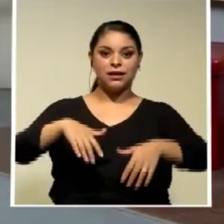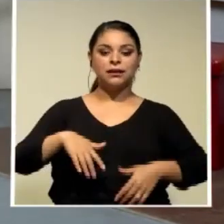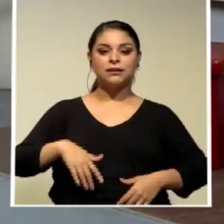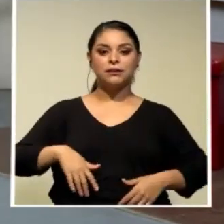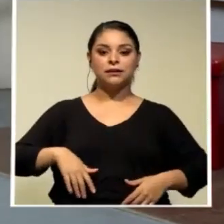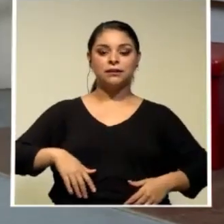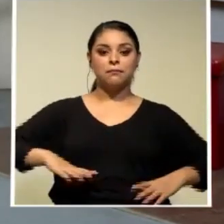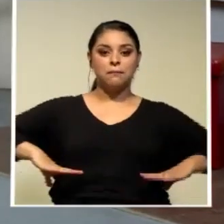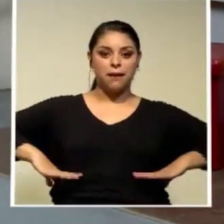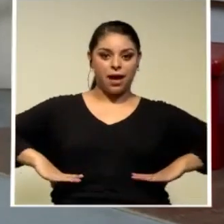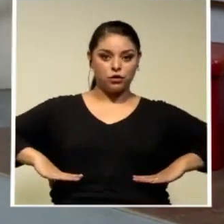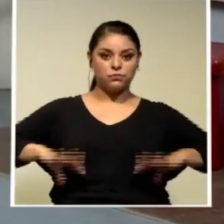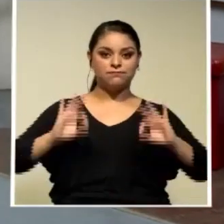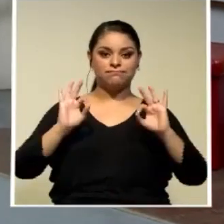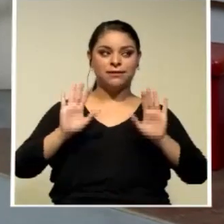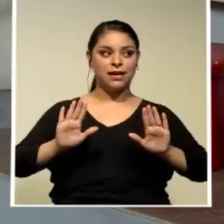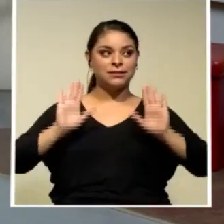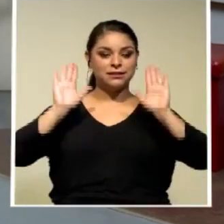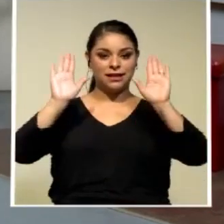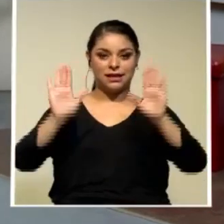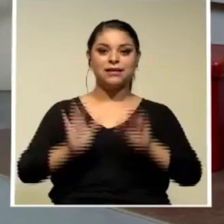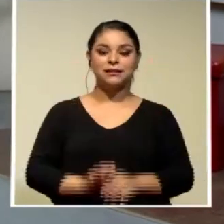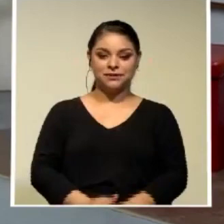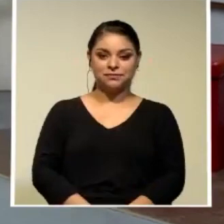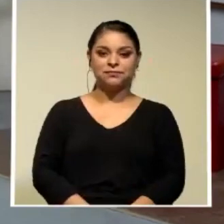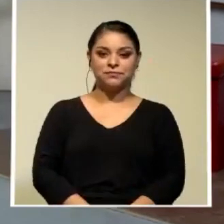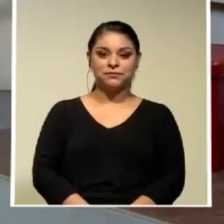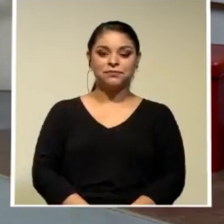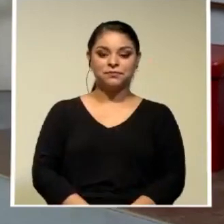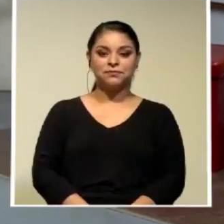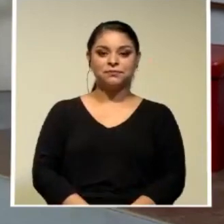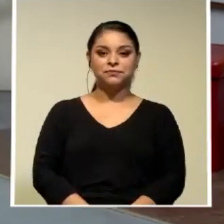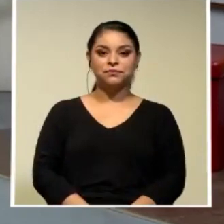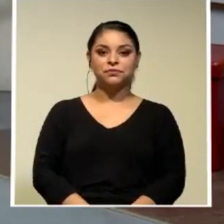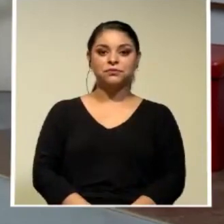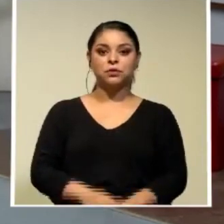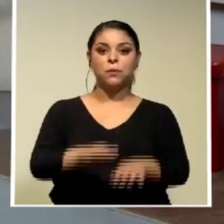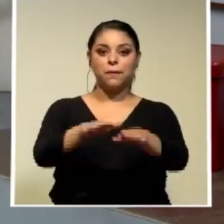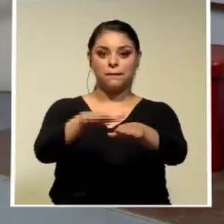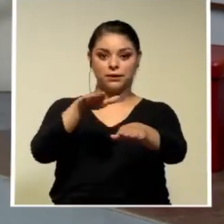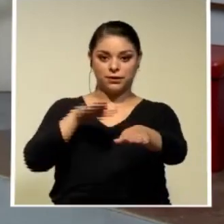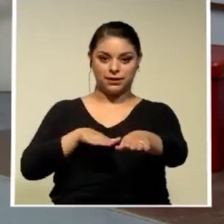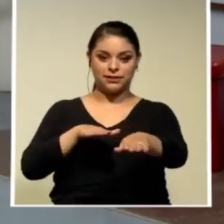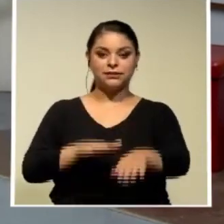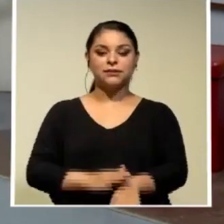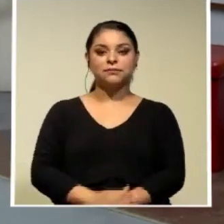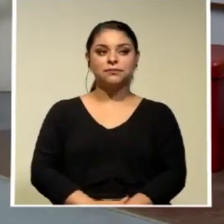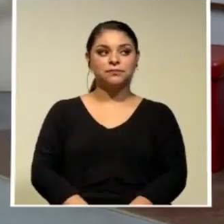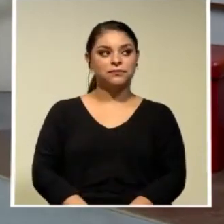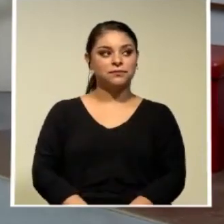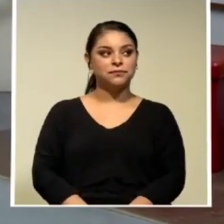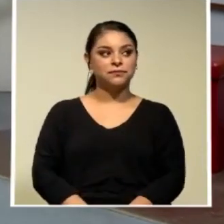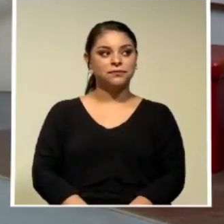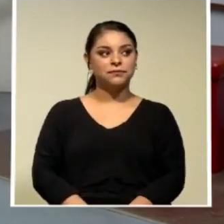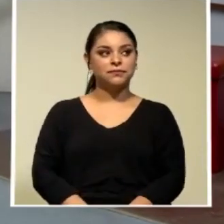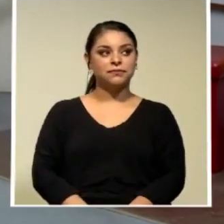cintura. Excelente, muy bien, niña Gwen. Un pasito atrás. Y vamos